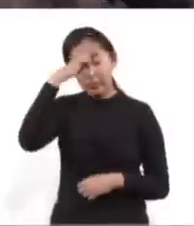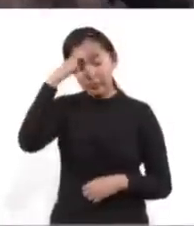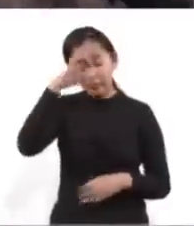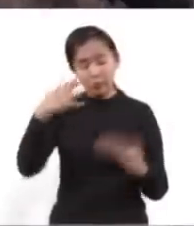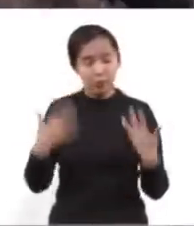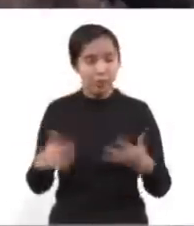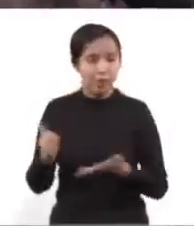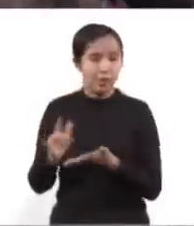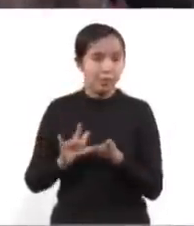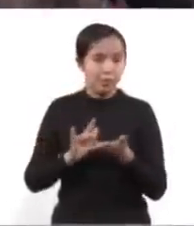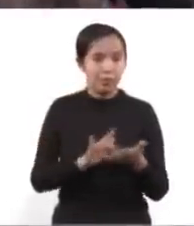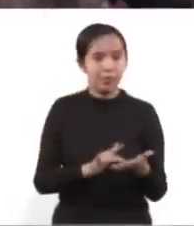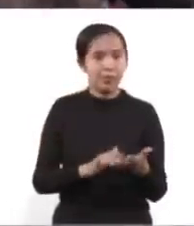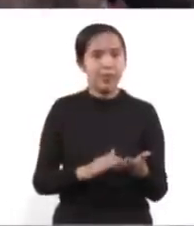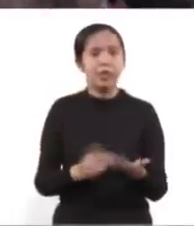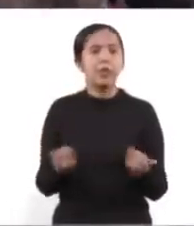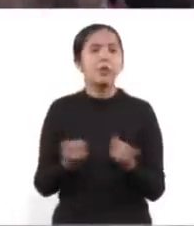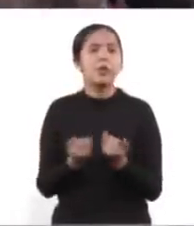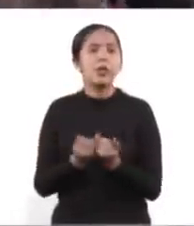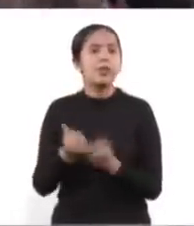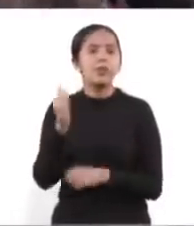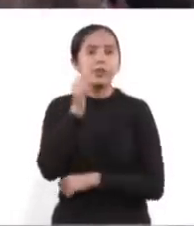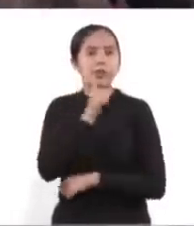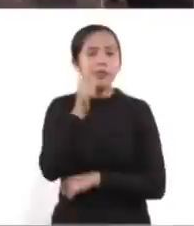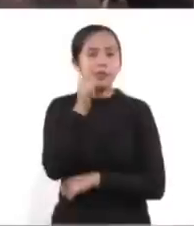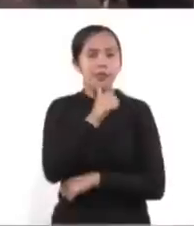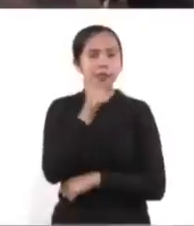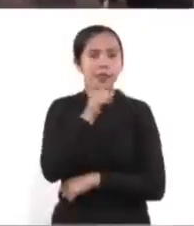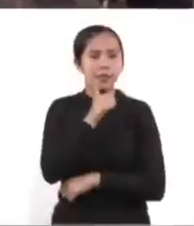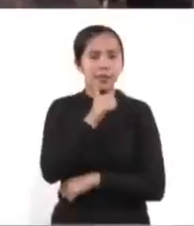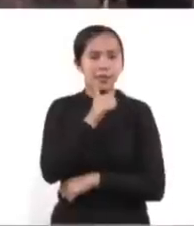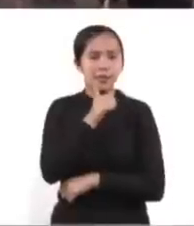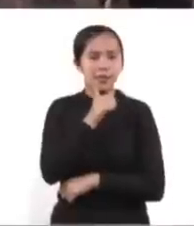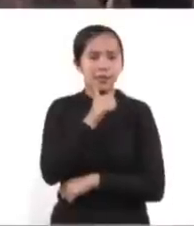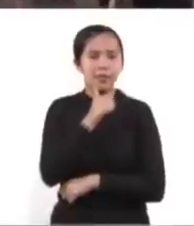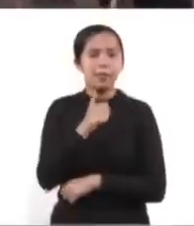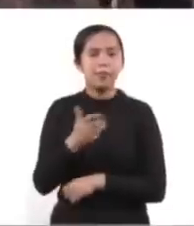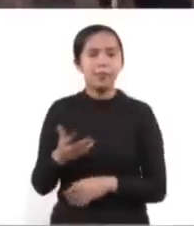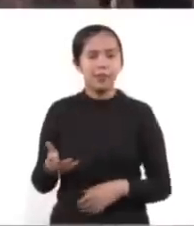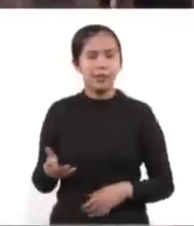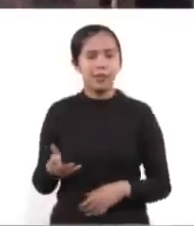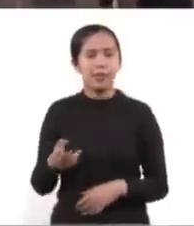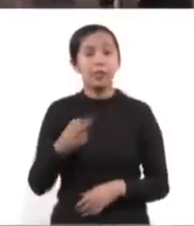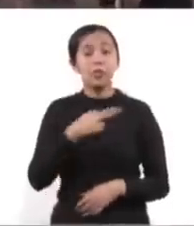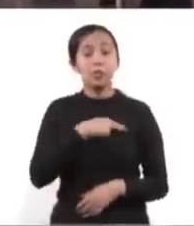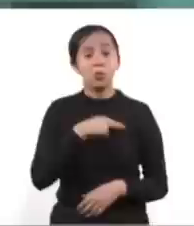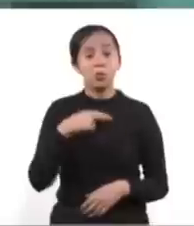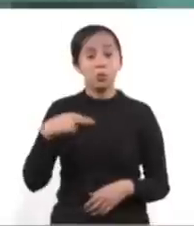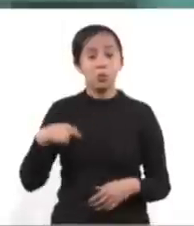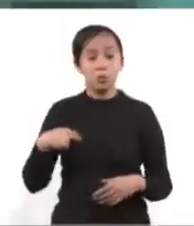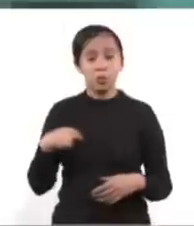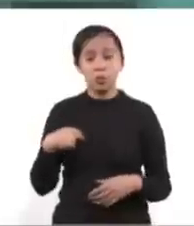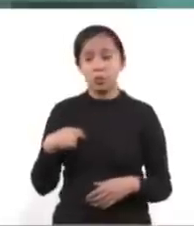siempre, siempre, eso no tengan la menor duda, porque esa ha sido nuestra